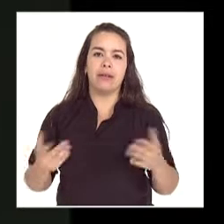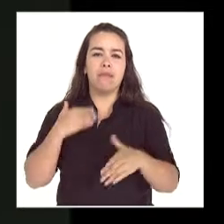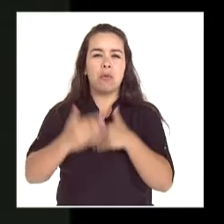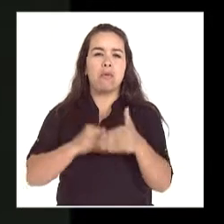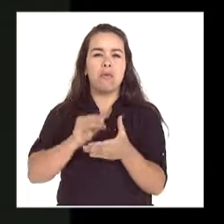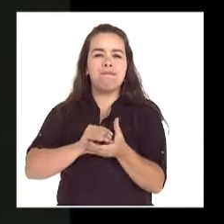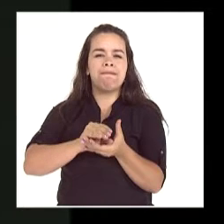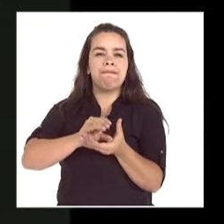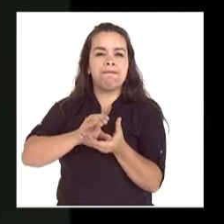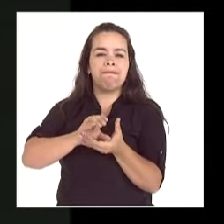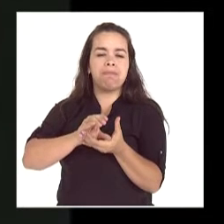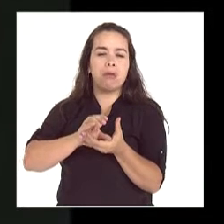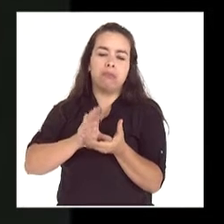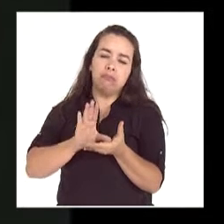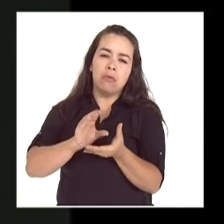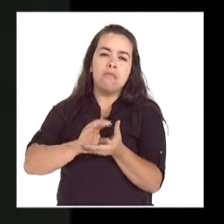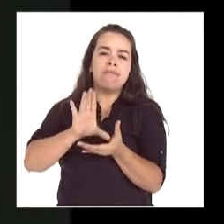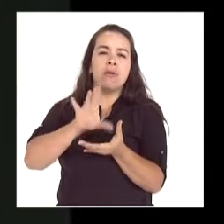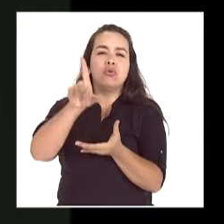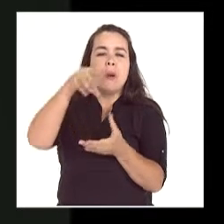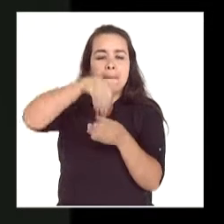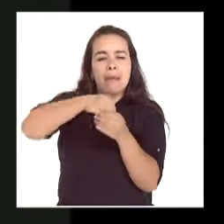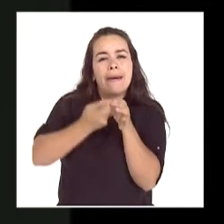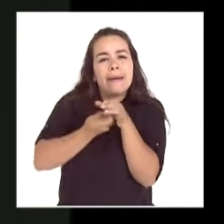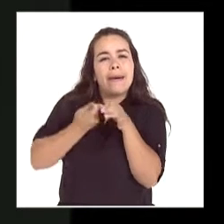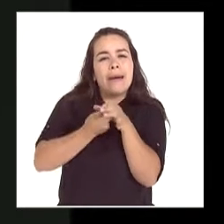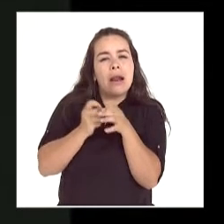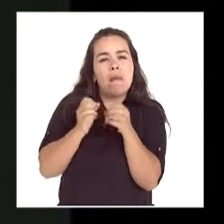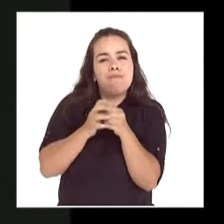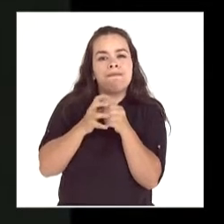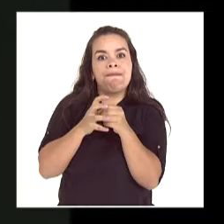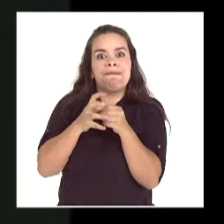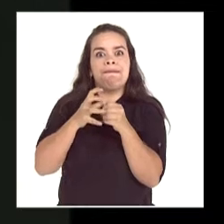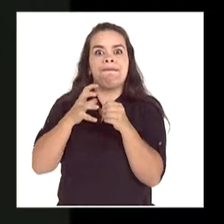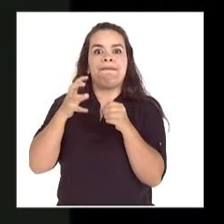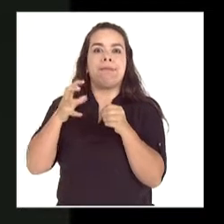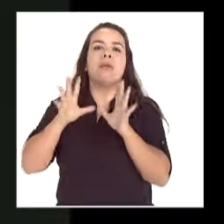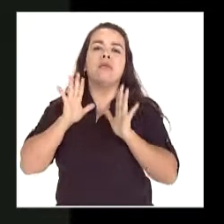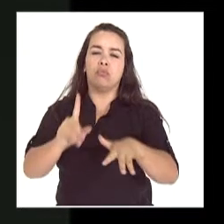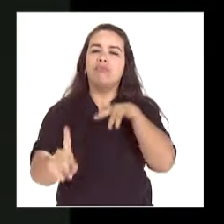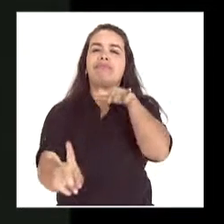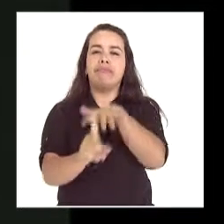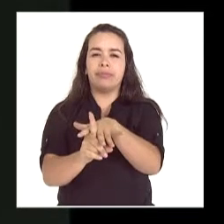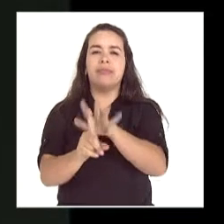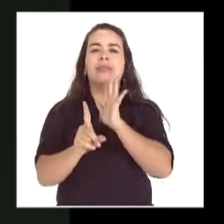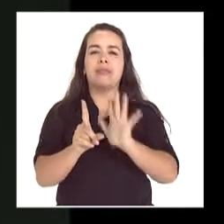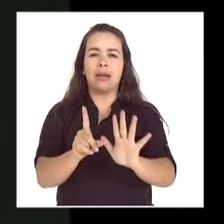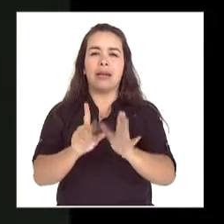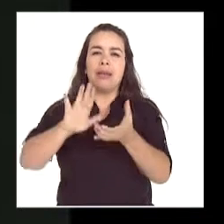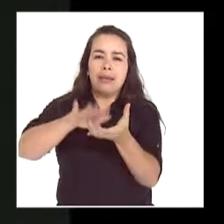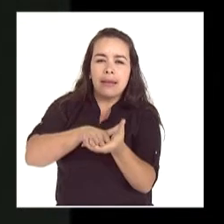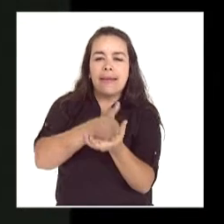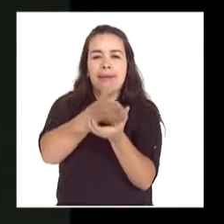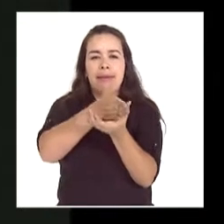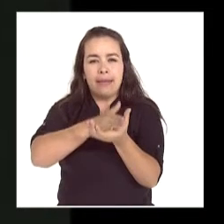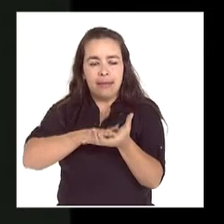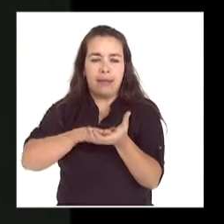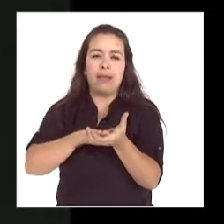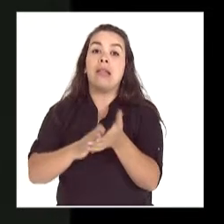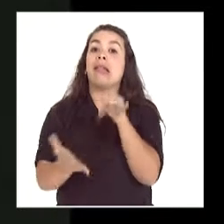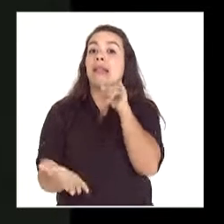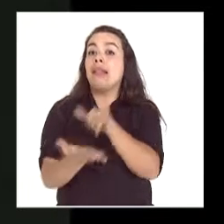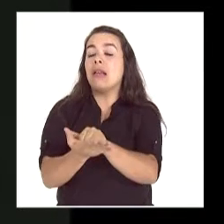englobada, si me permiten el término, por células de la inflamación, que es lo que está produciendo la placa de aterosclerosis. Como